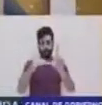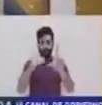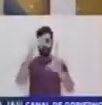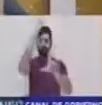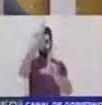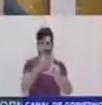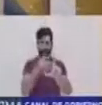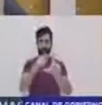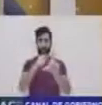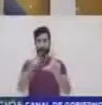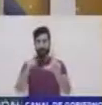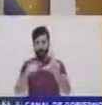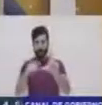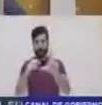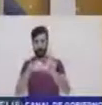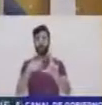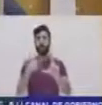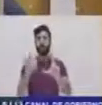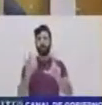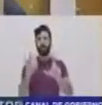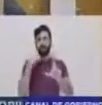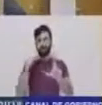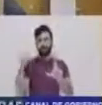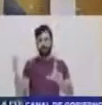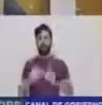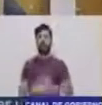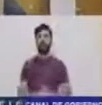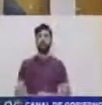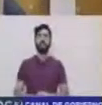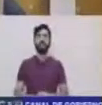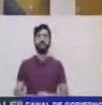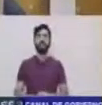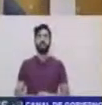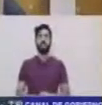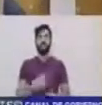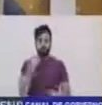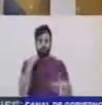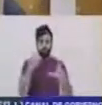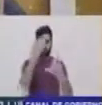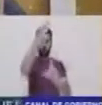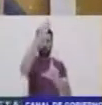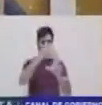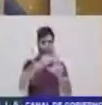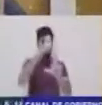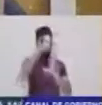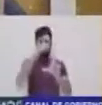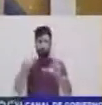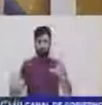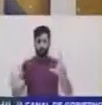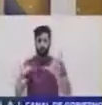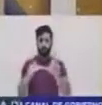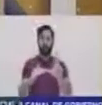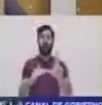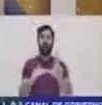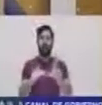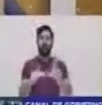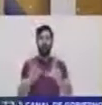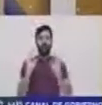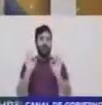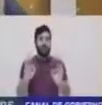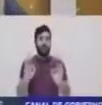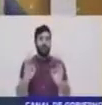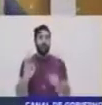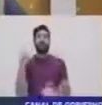Entonces, con este lado y la diagonal, se forma un triángulo rectángulo isósceles. ¿Por